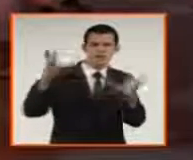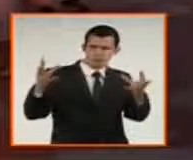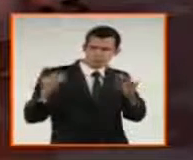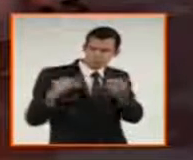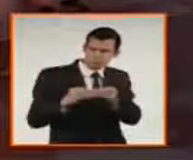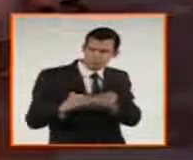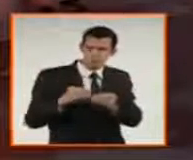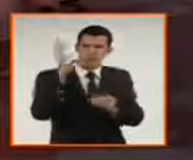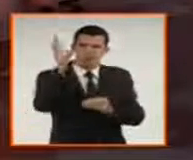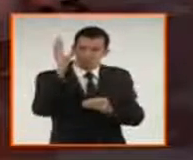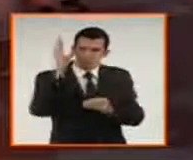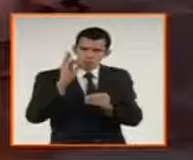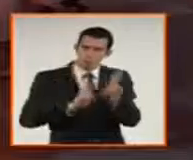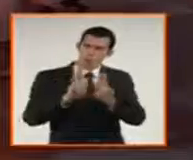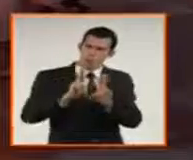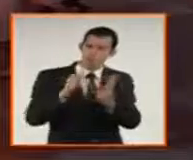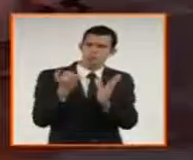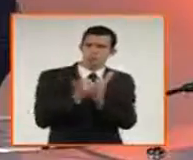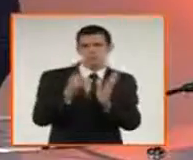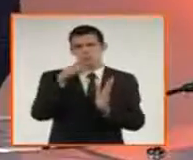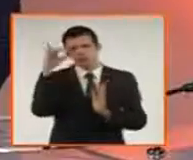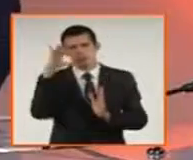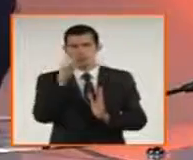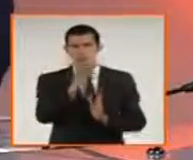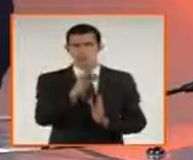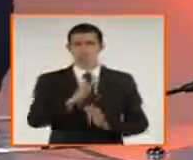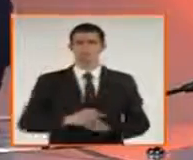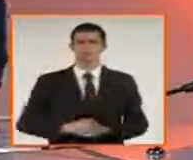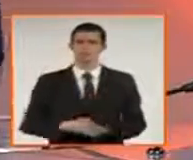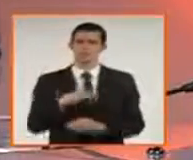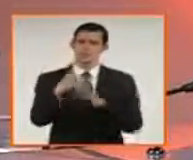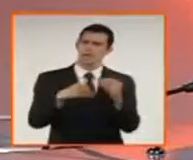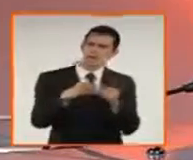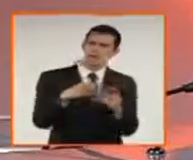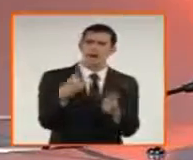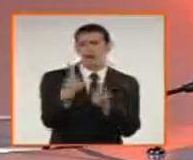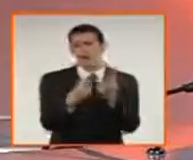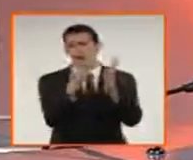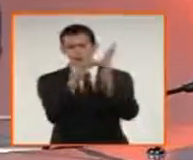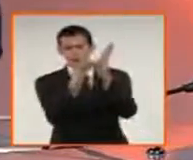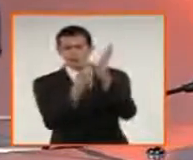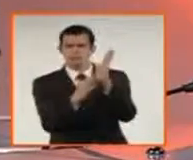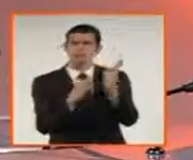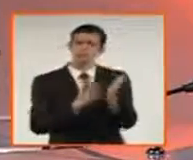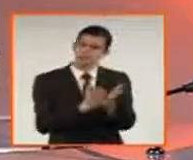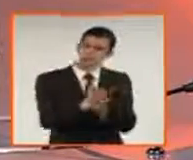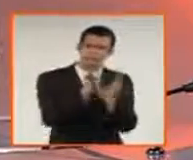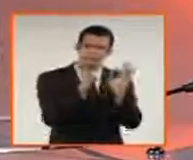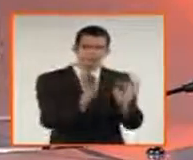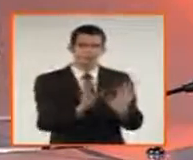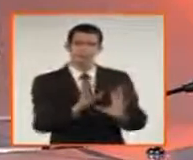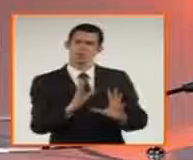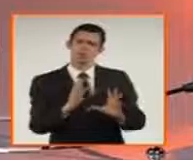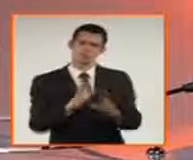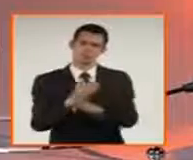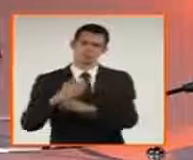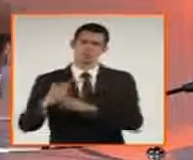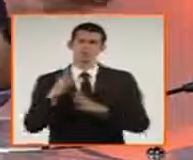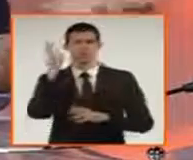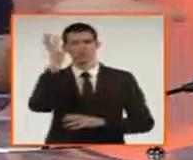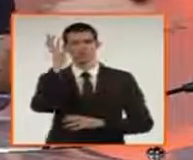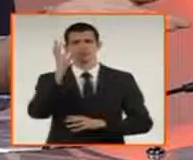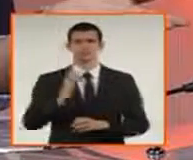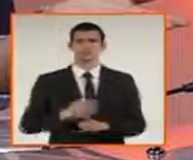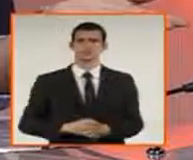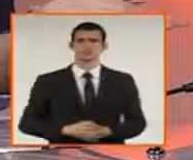también ya se ha hablado que cuando se inició ayer en el país la consulta popular, hubo personas que